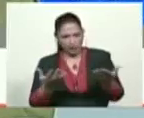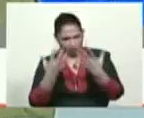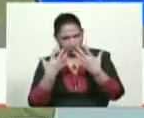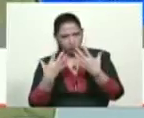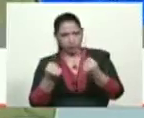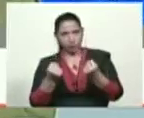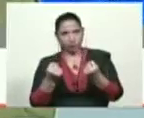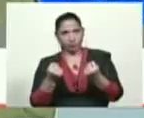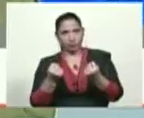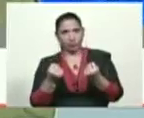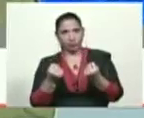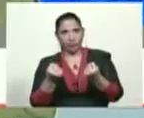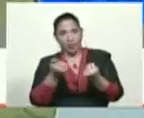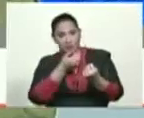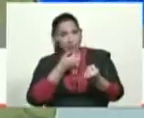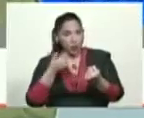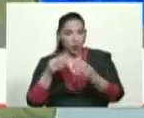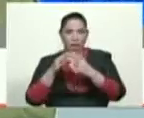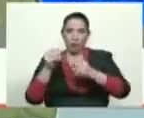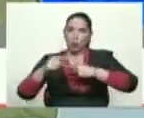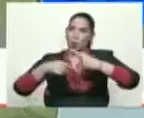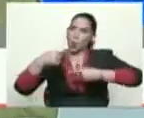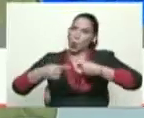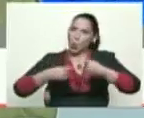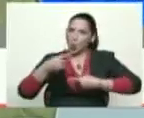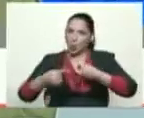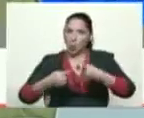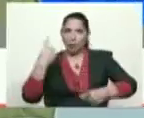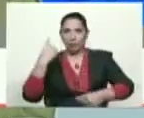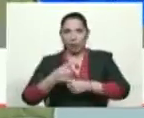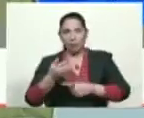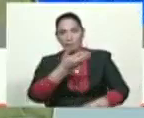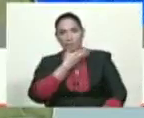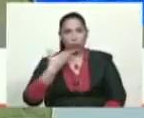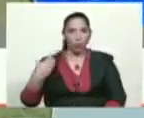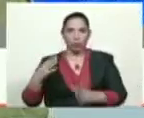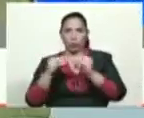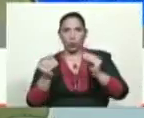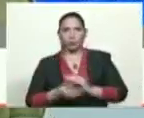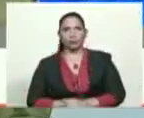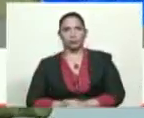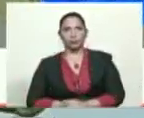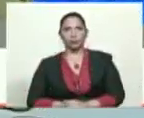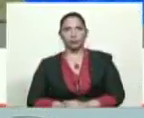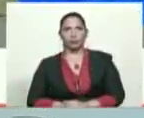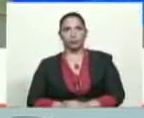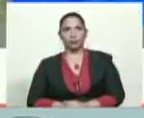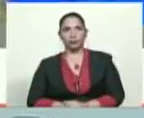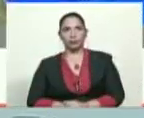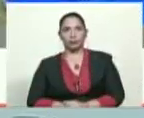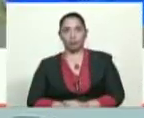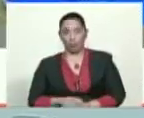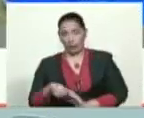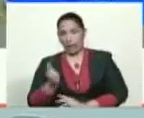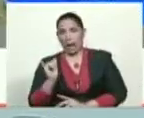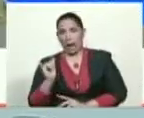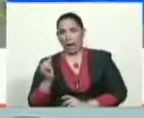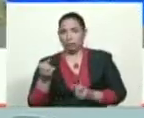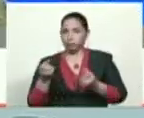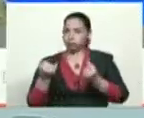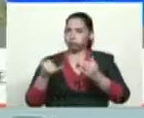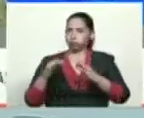para mejorarlos todos los días tienes que mejorar algo todos los días por eso tengo tanta fe